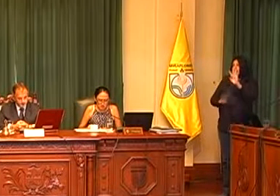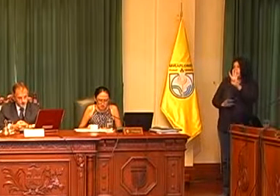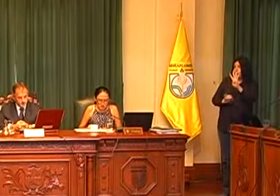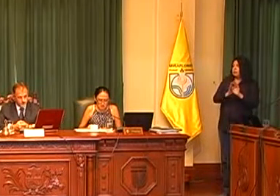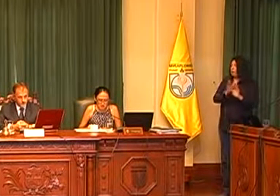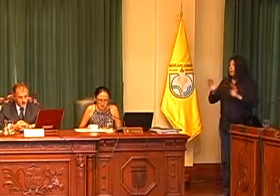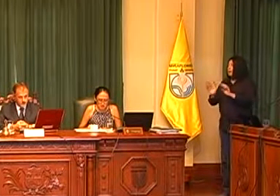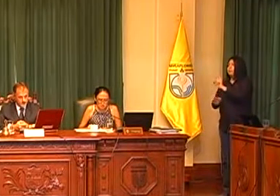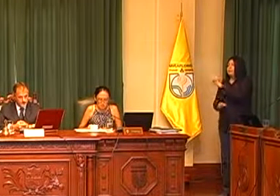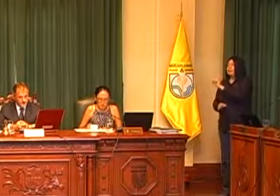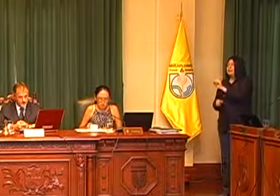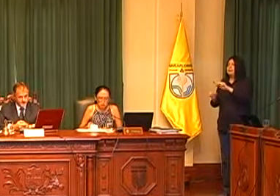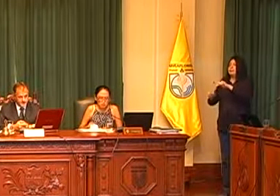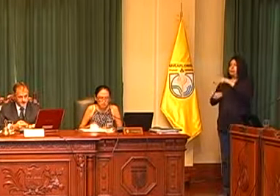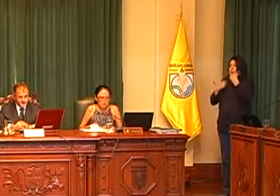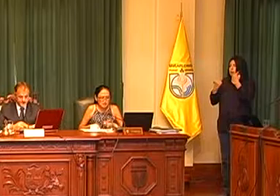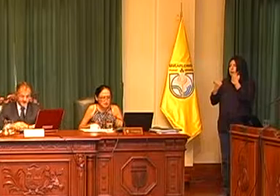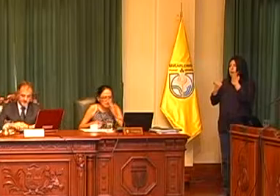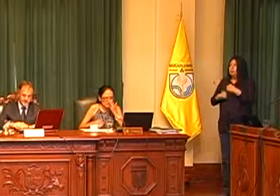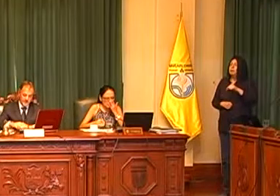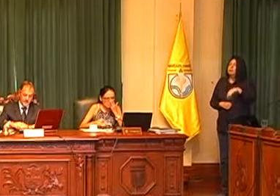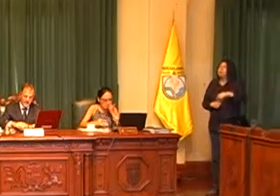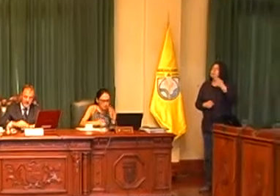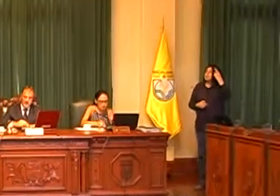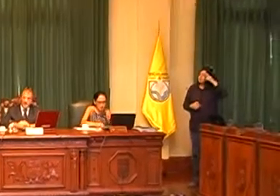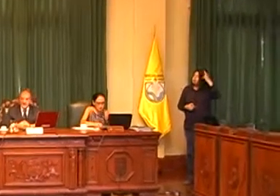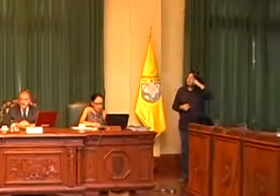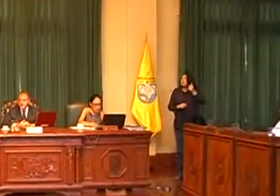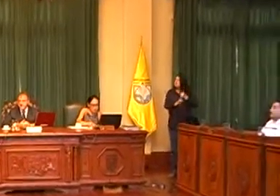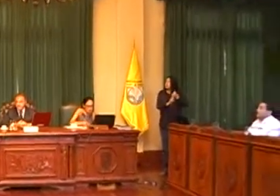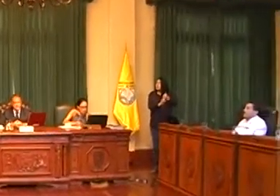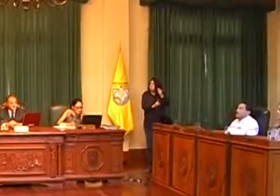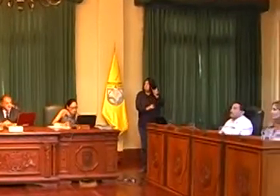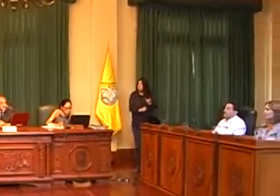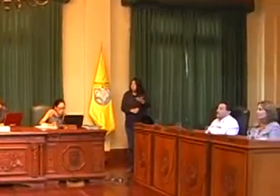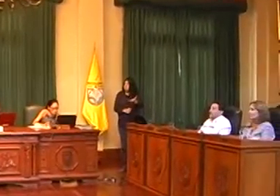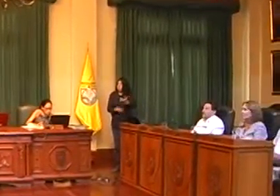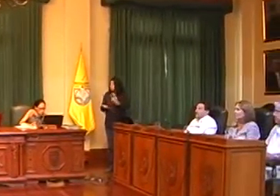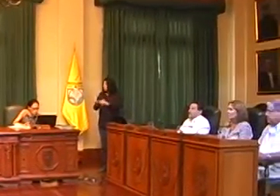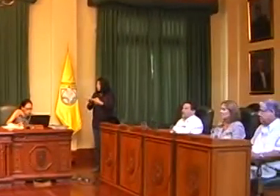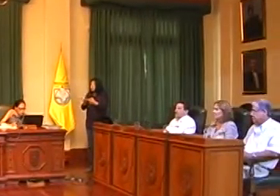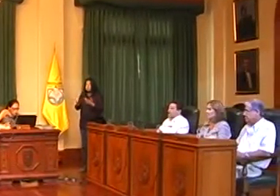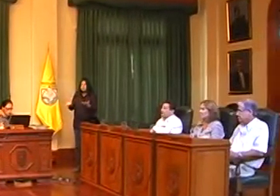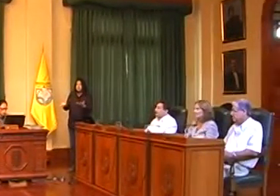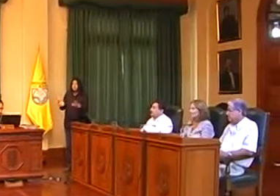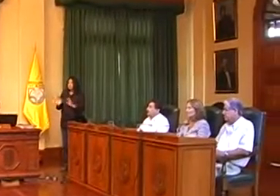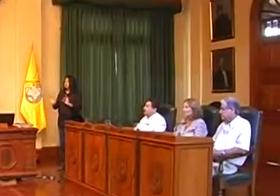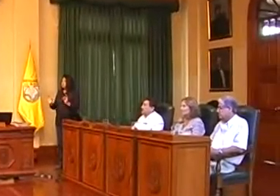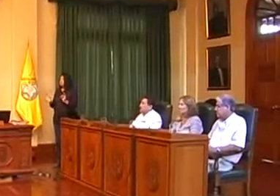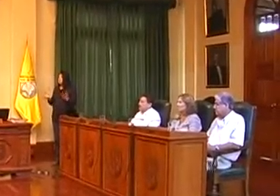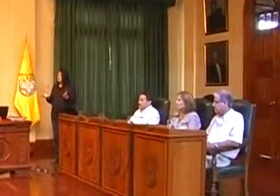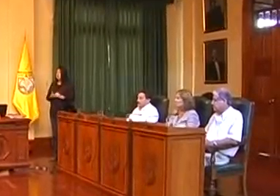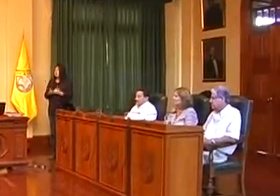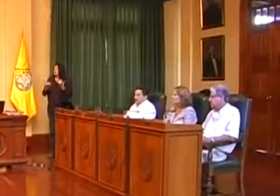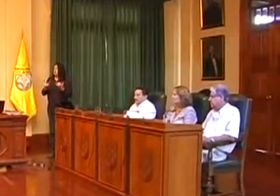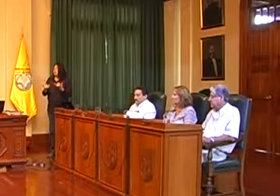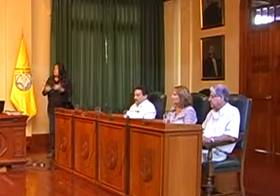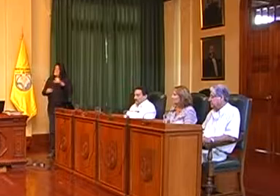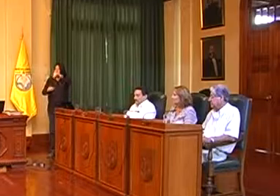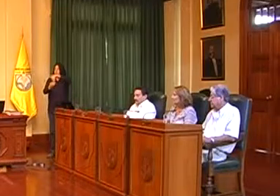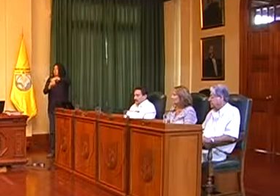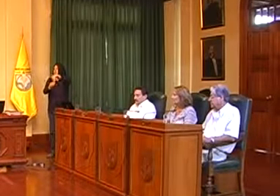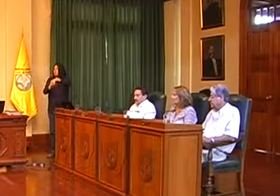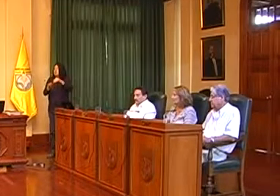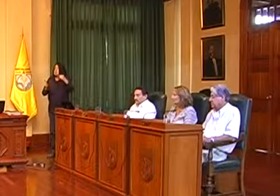de marzo del 2016 por motivos personales. Al debate. Si no hay debate, procederemos con la